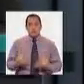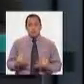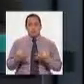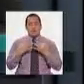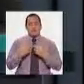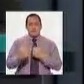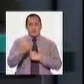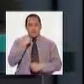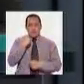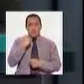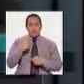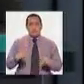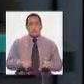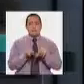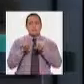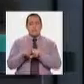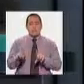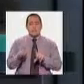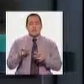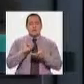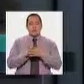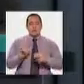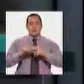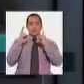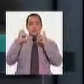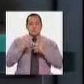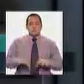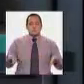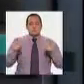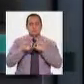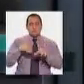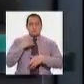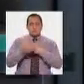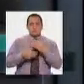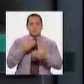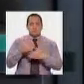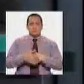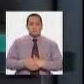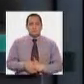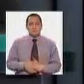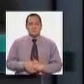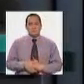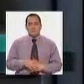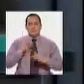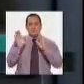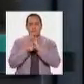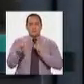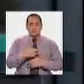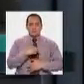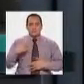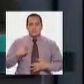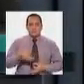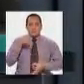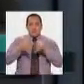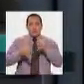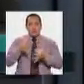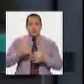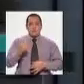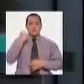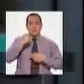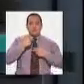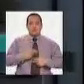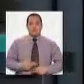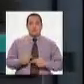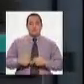y rigurosa de tratar un tema de tal trascendencia. El ministro de Justicia y Derechos Humanos,